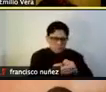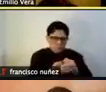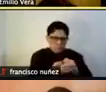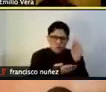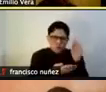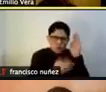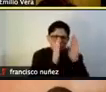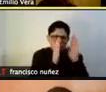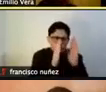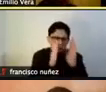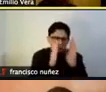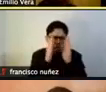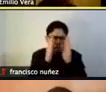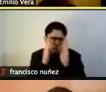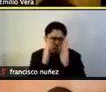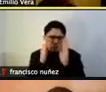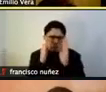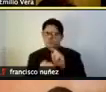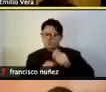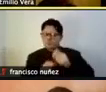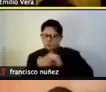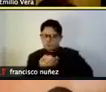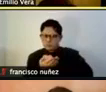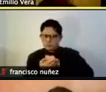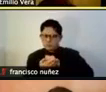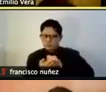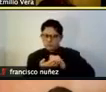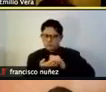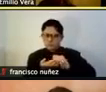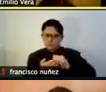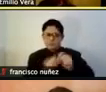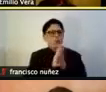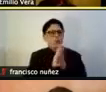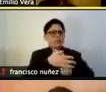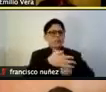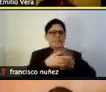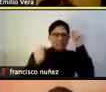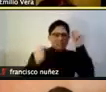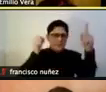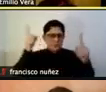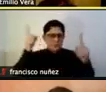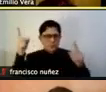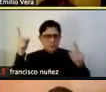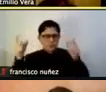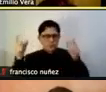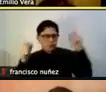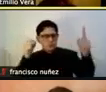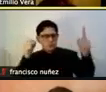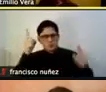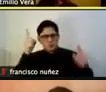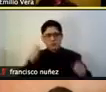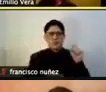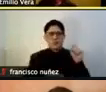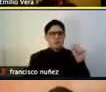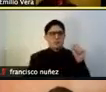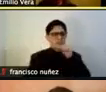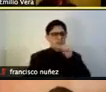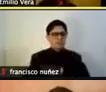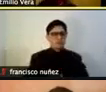las interpretaciones son remotas, son impresiones directas, como en muchas de las ciencias de la Tierra,